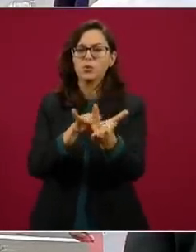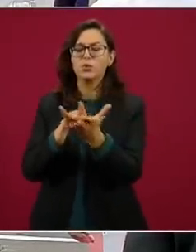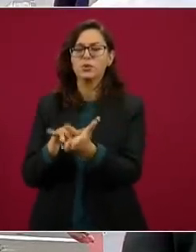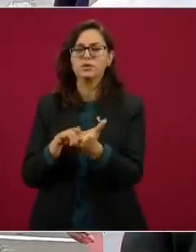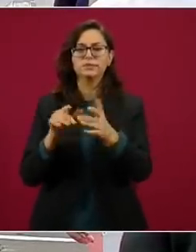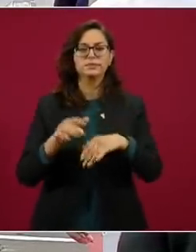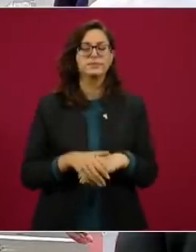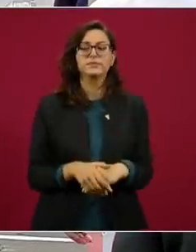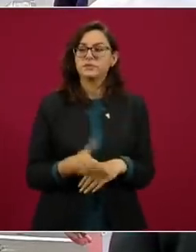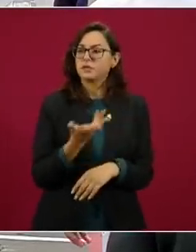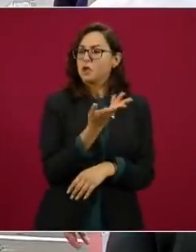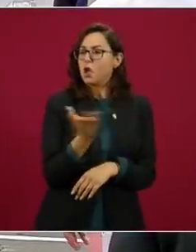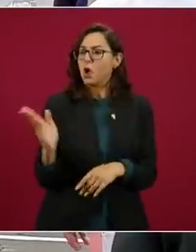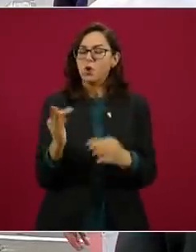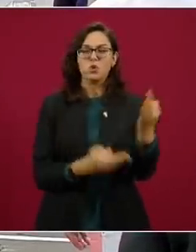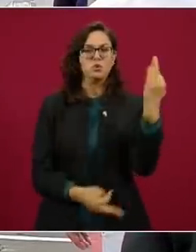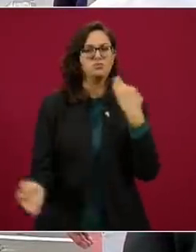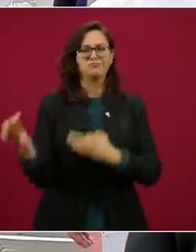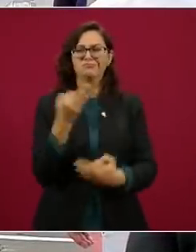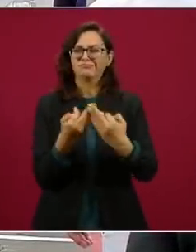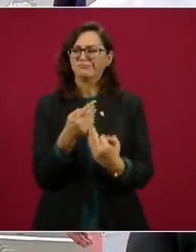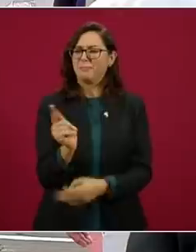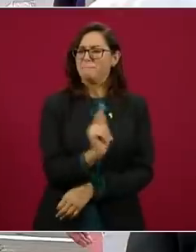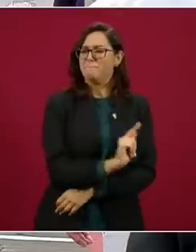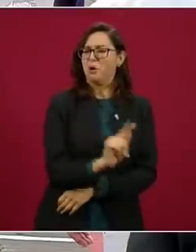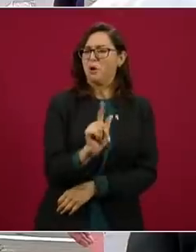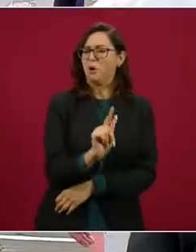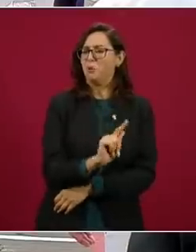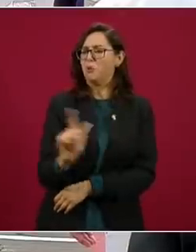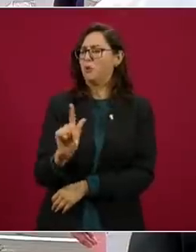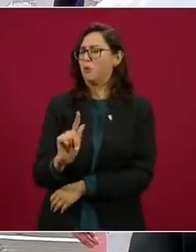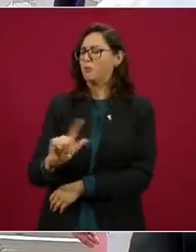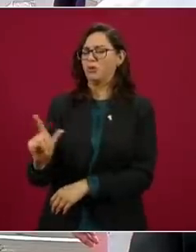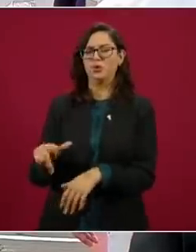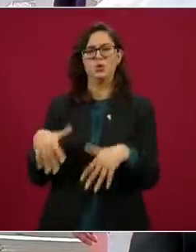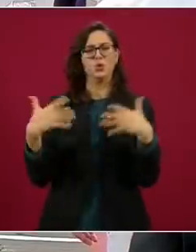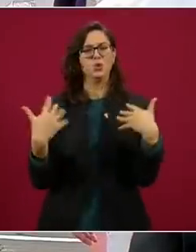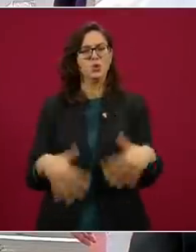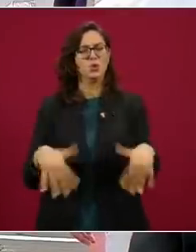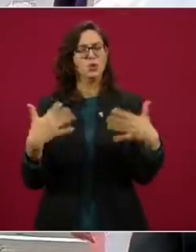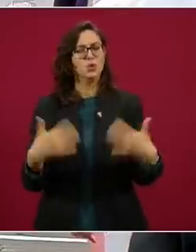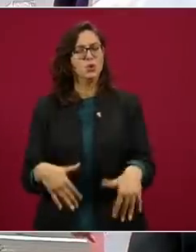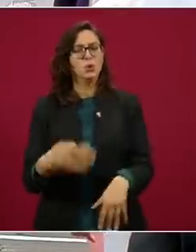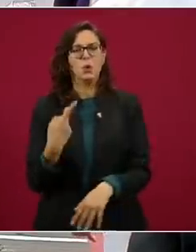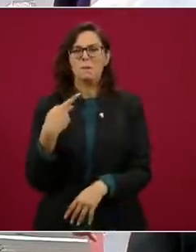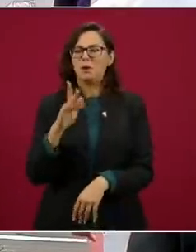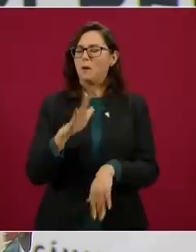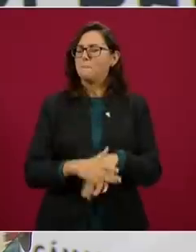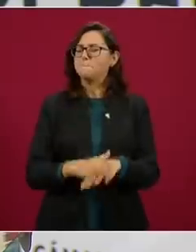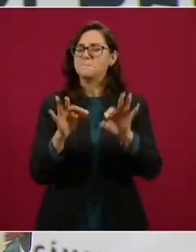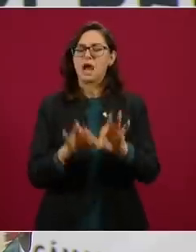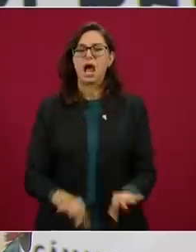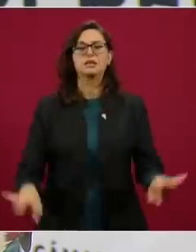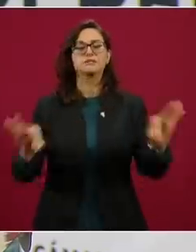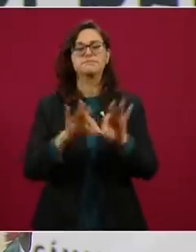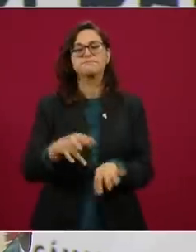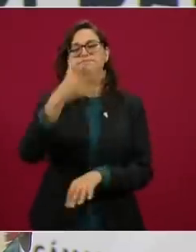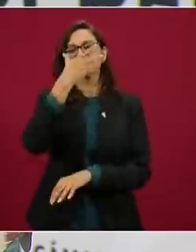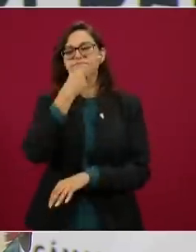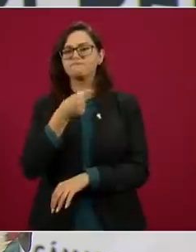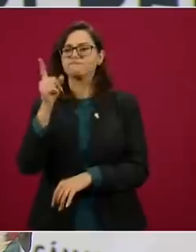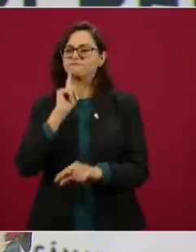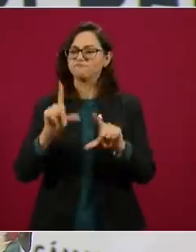son excelentes profesionales pero sobre todo son mexicanos y mexicanas